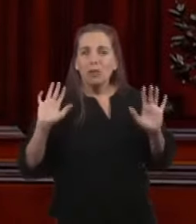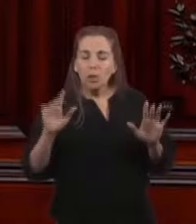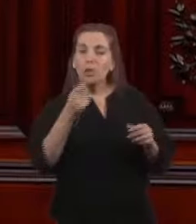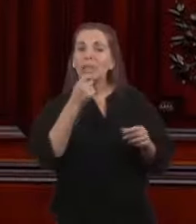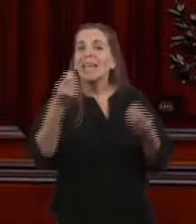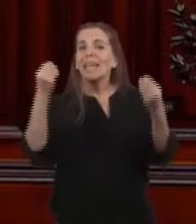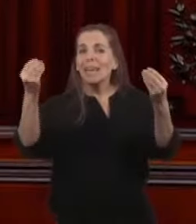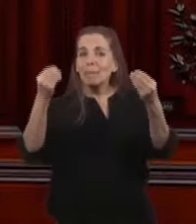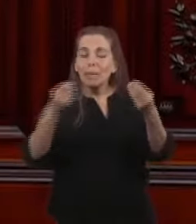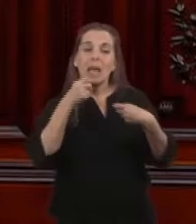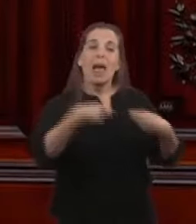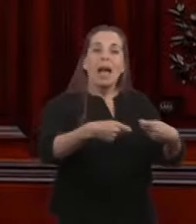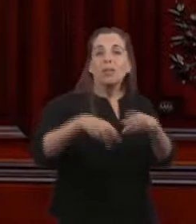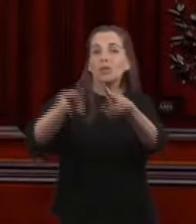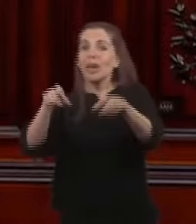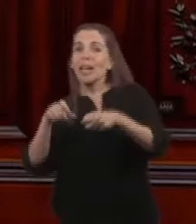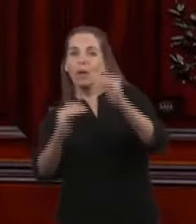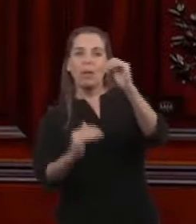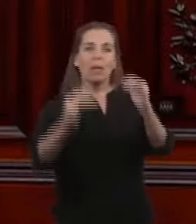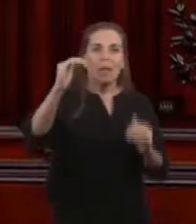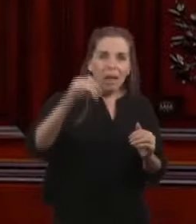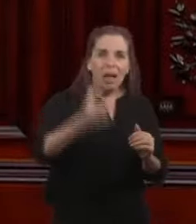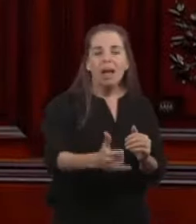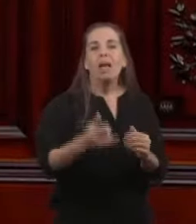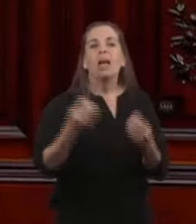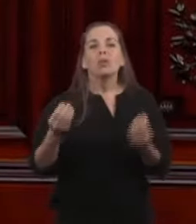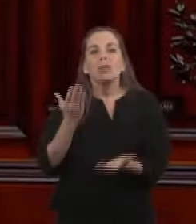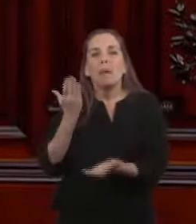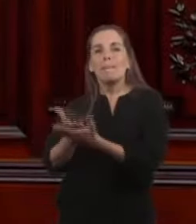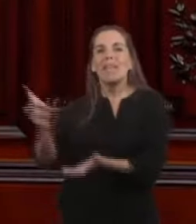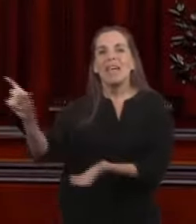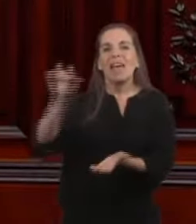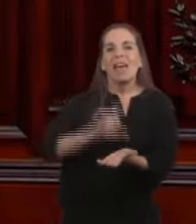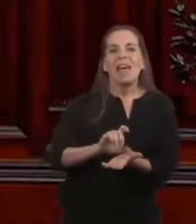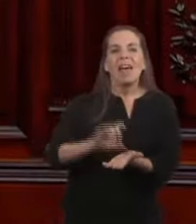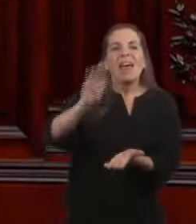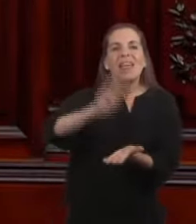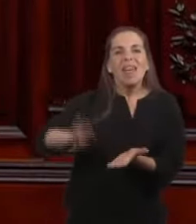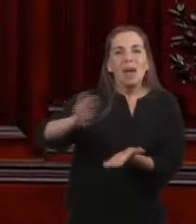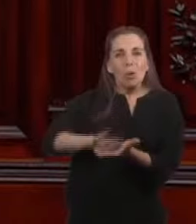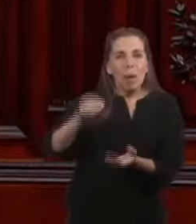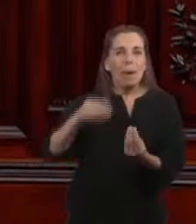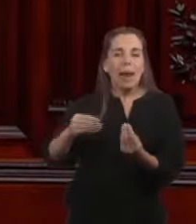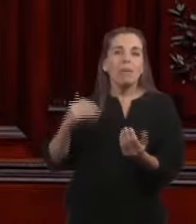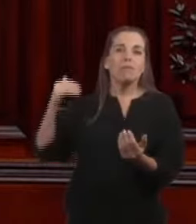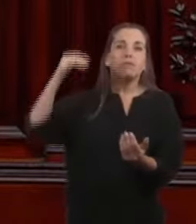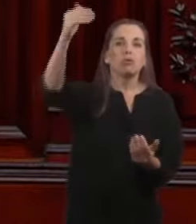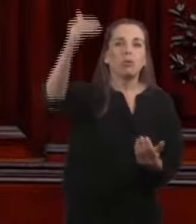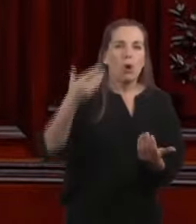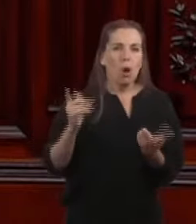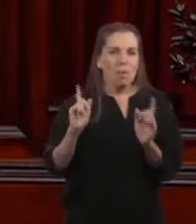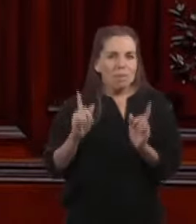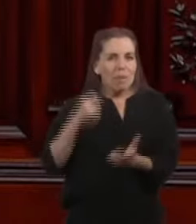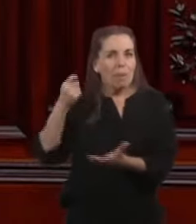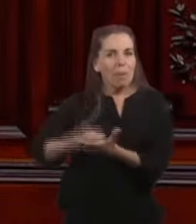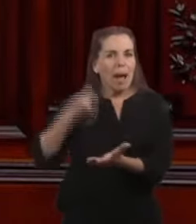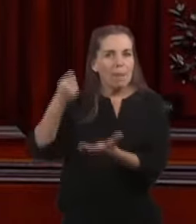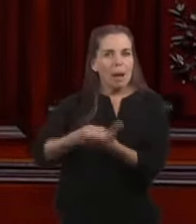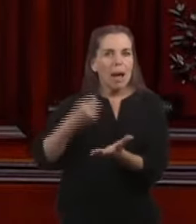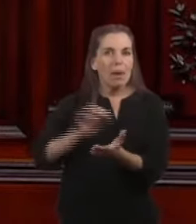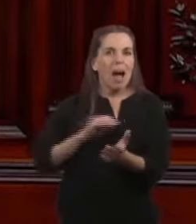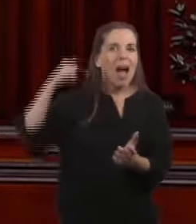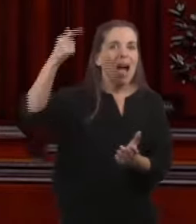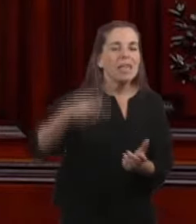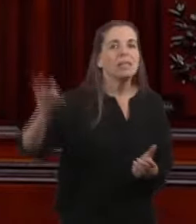cubre con deuda que no es Ni más ni menos impuestos futuros impuestos sobre las futuras generaciones o con más impuestos presentes o con